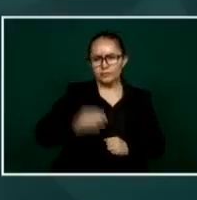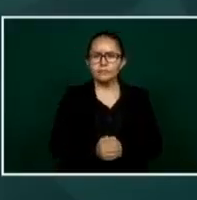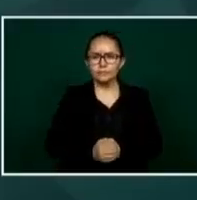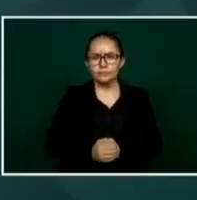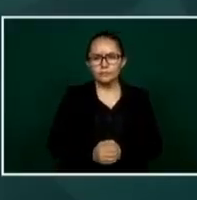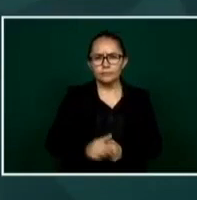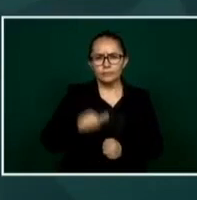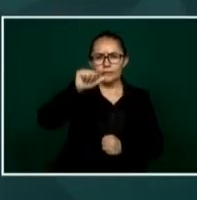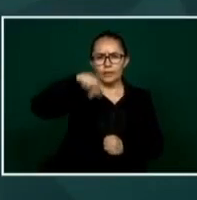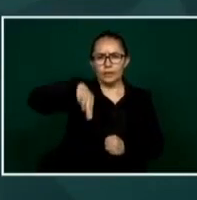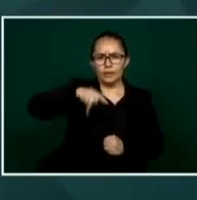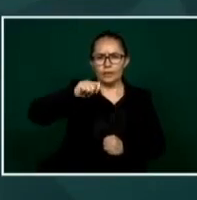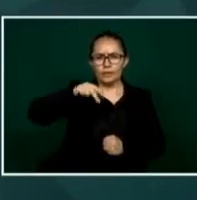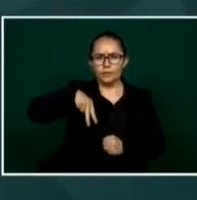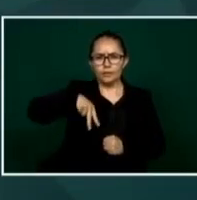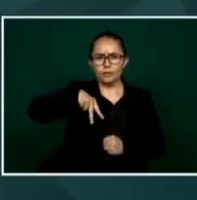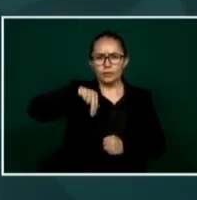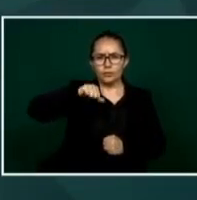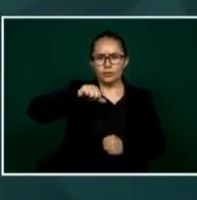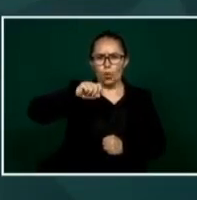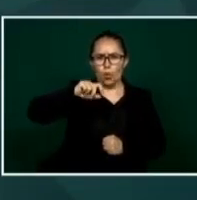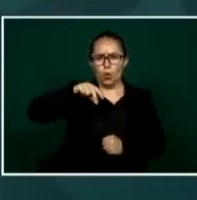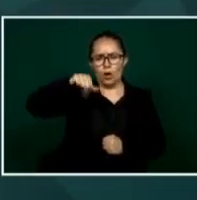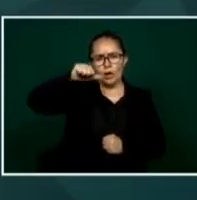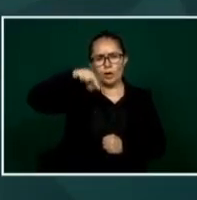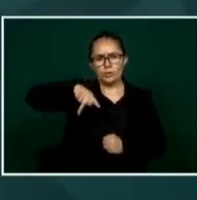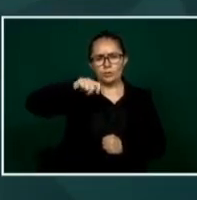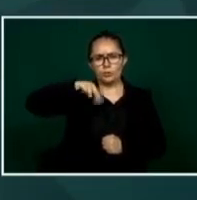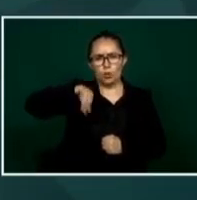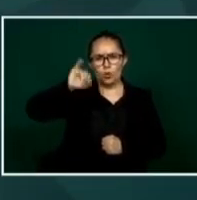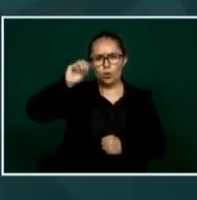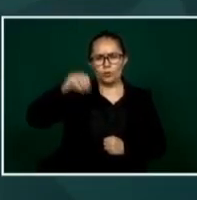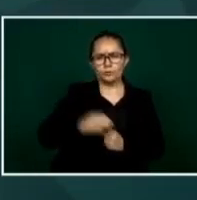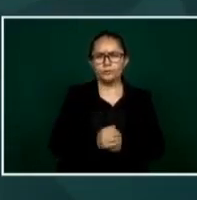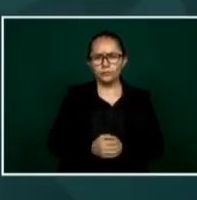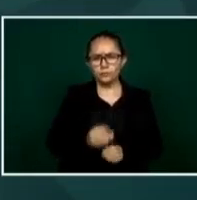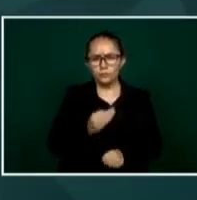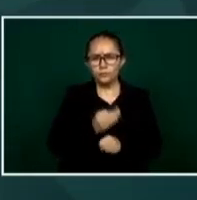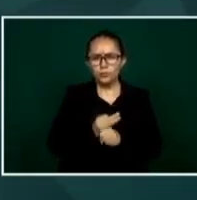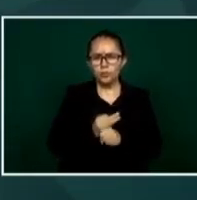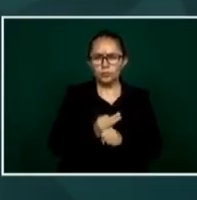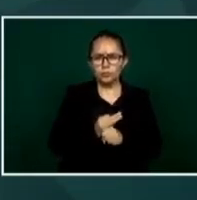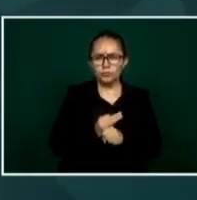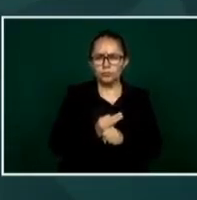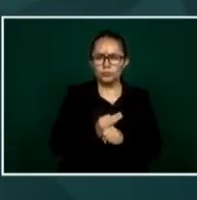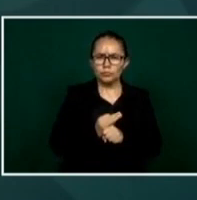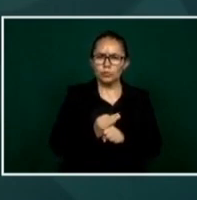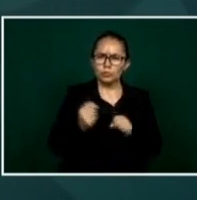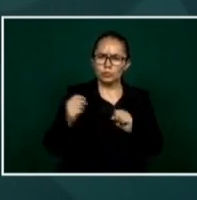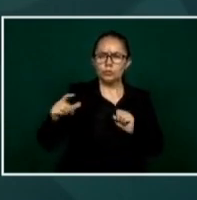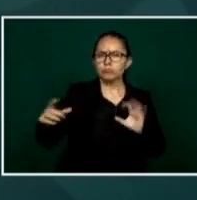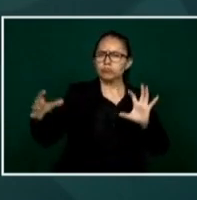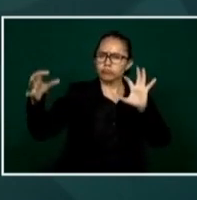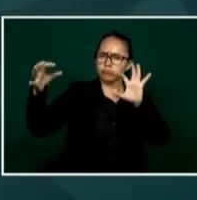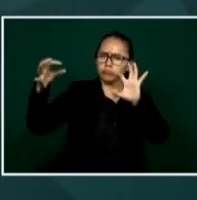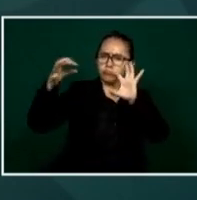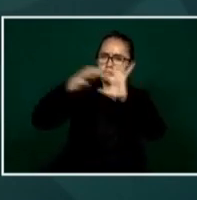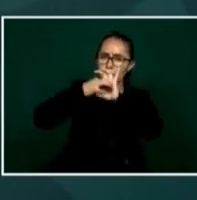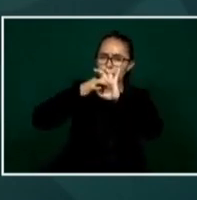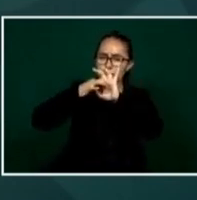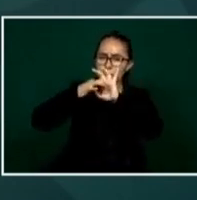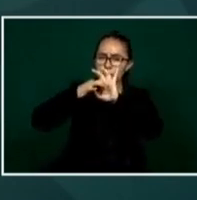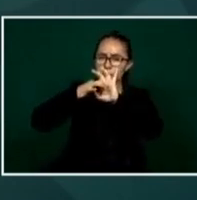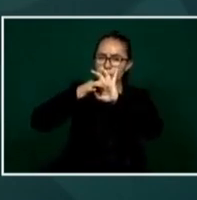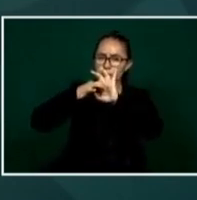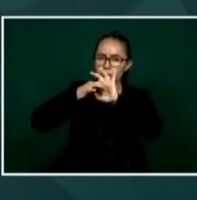Antonio Echavarría García. Hemos mantenido una muy buena relación